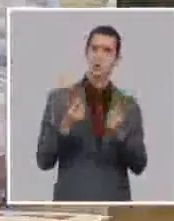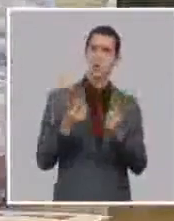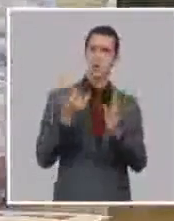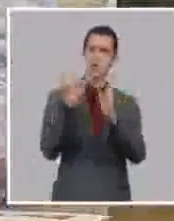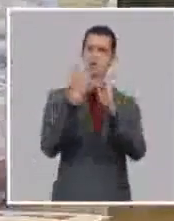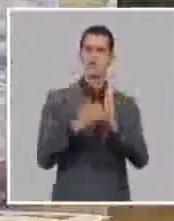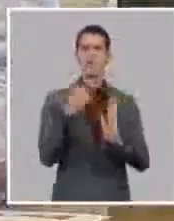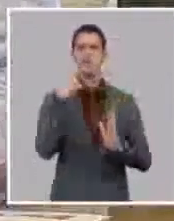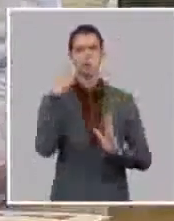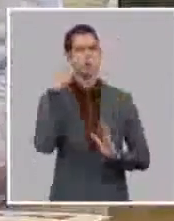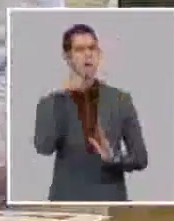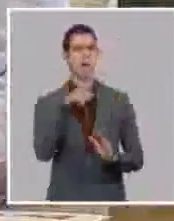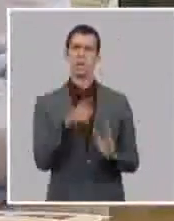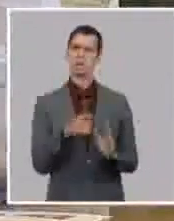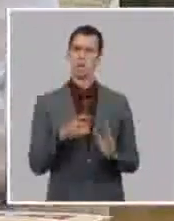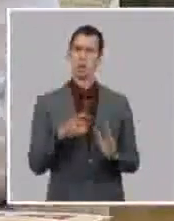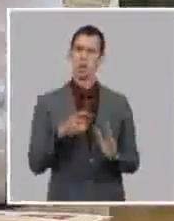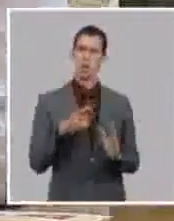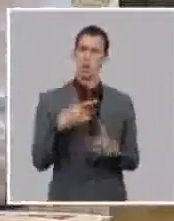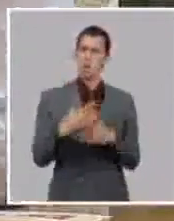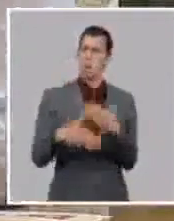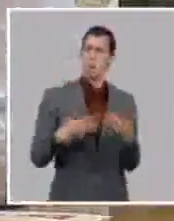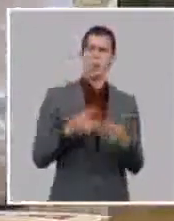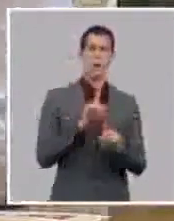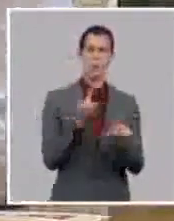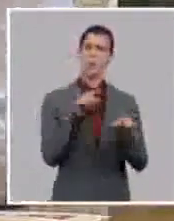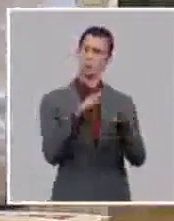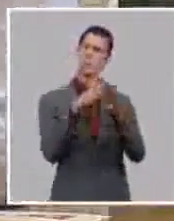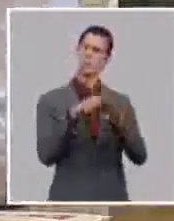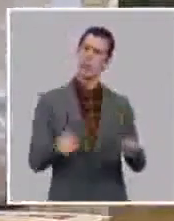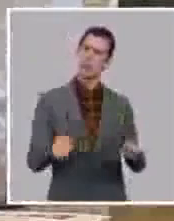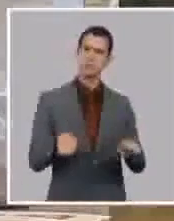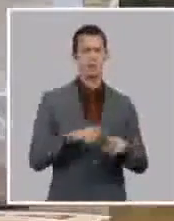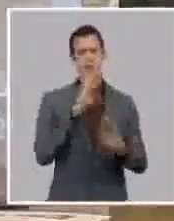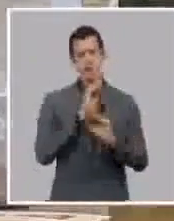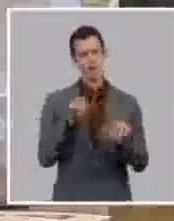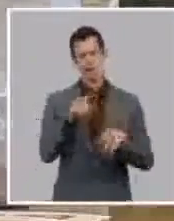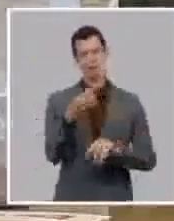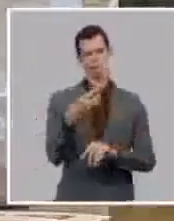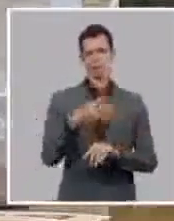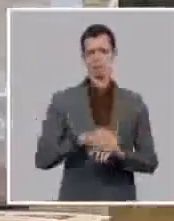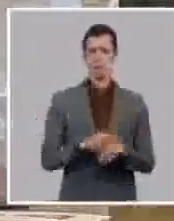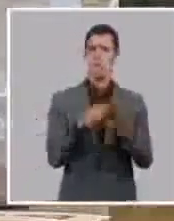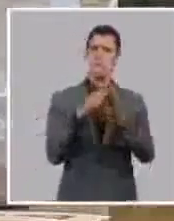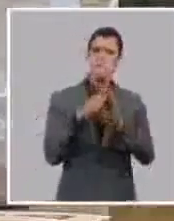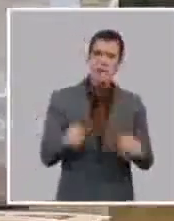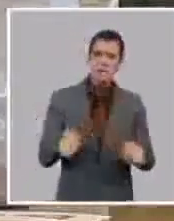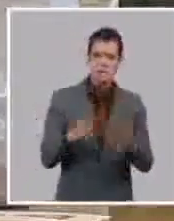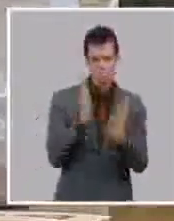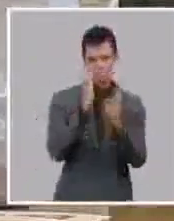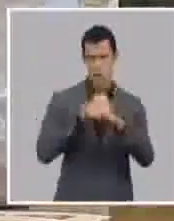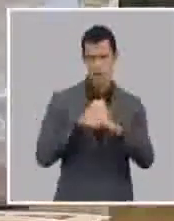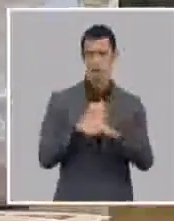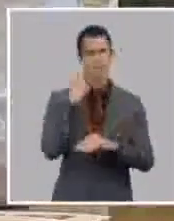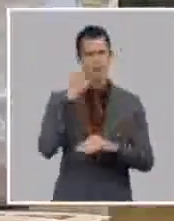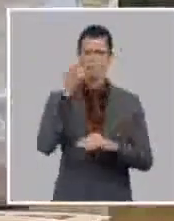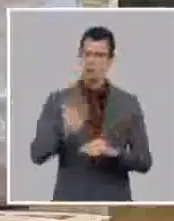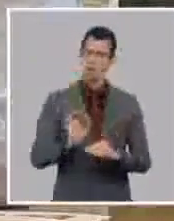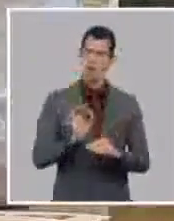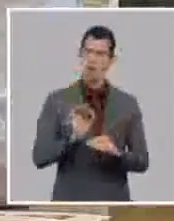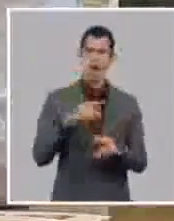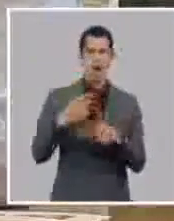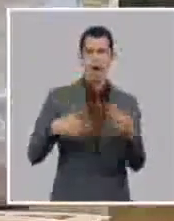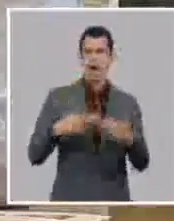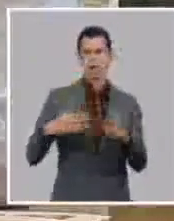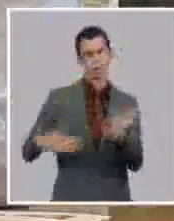no agresivas, sino pacíficas, lo cual es una mentira. Pero bueno, un grupo de jóvenes que nos contrasta su actitud